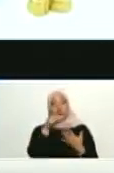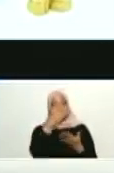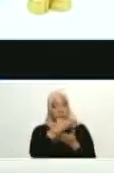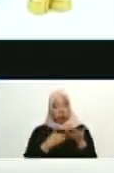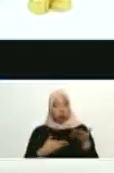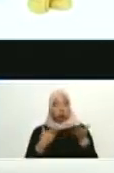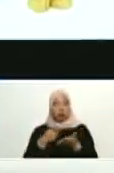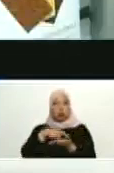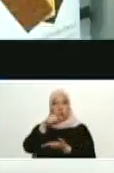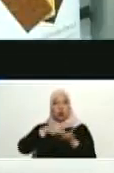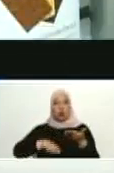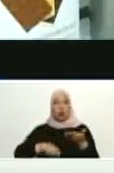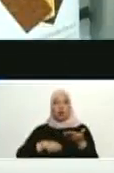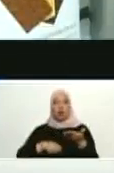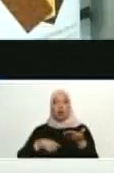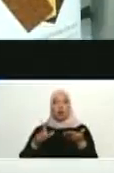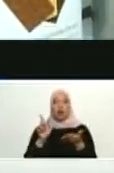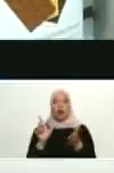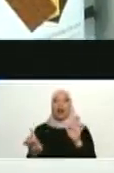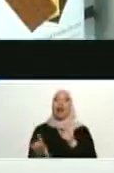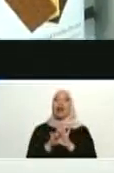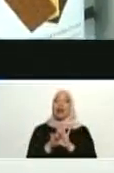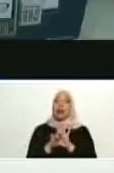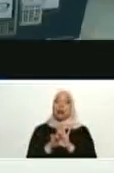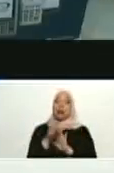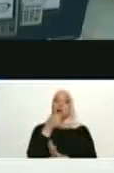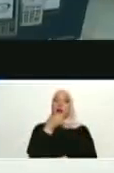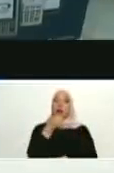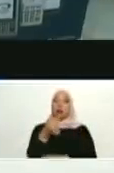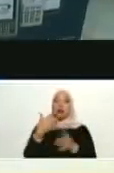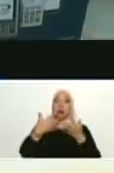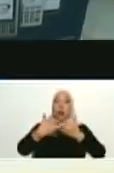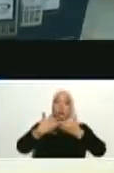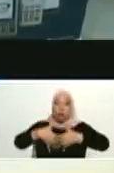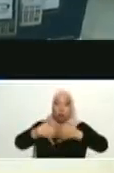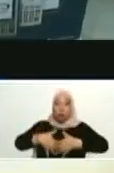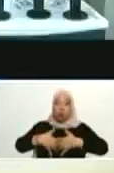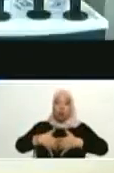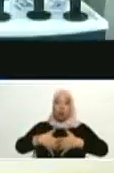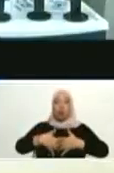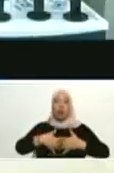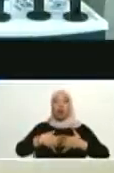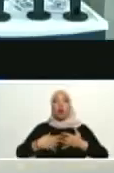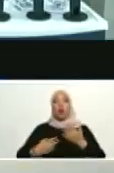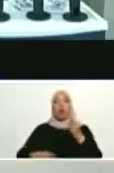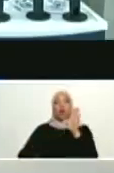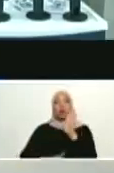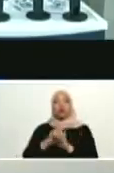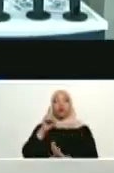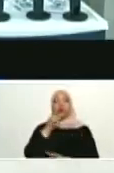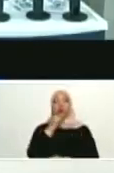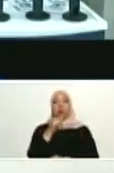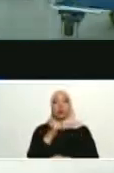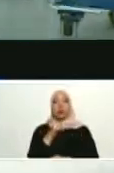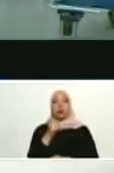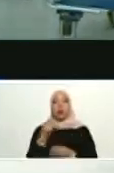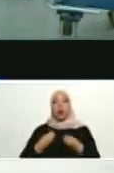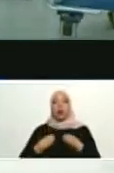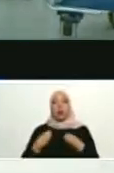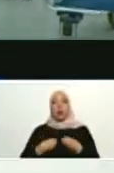la firma de un decreto para facilitar y eximir a los emprendimientos